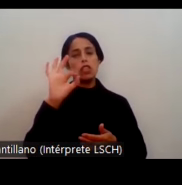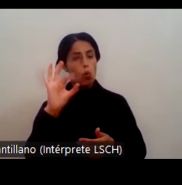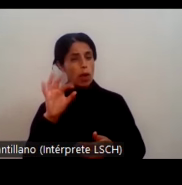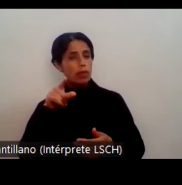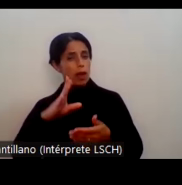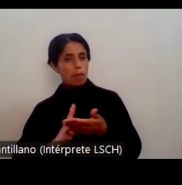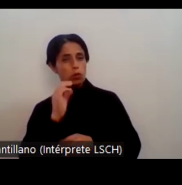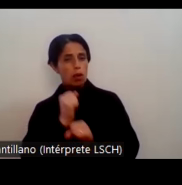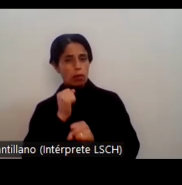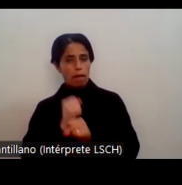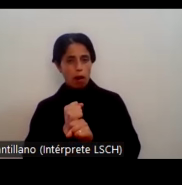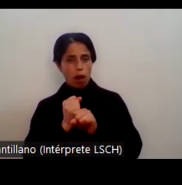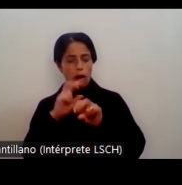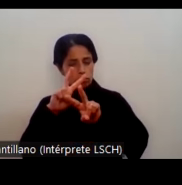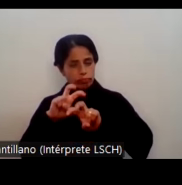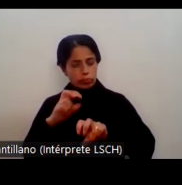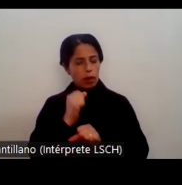eh, y